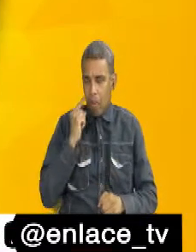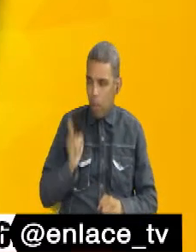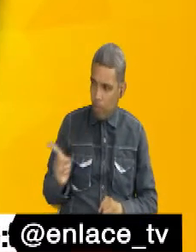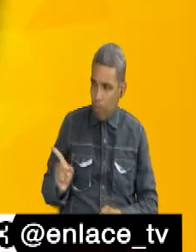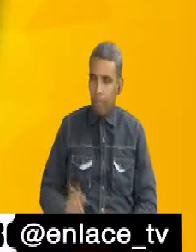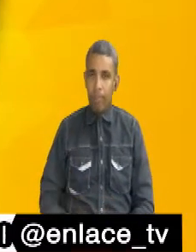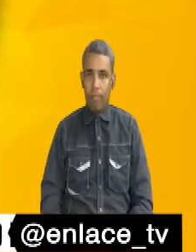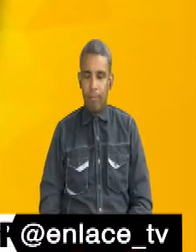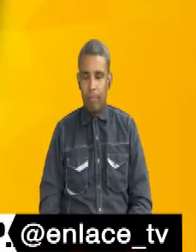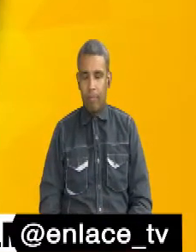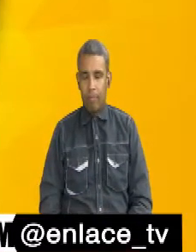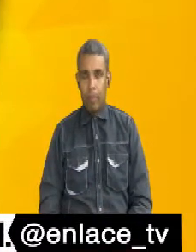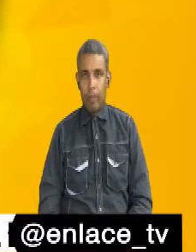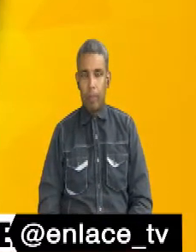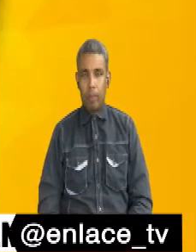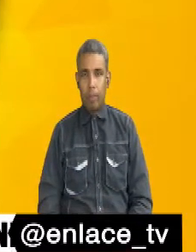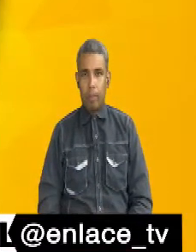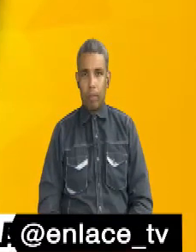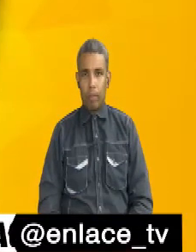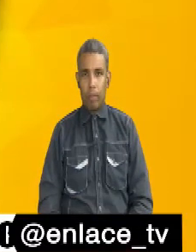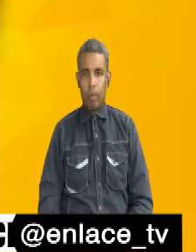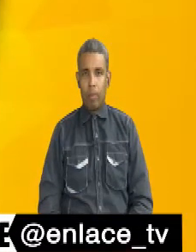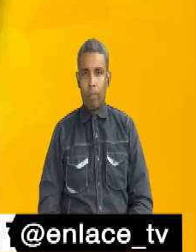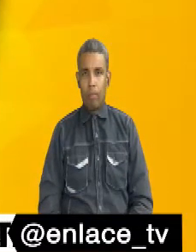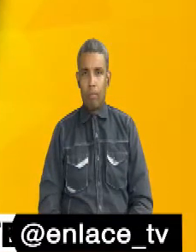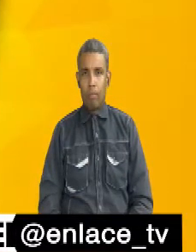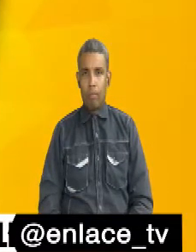visitando nuestra plataforma virtual. Ahí está